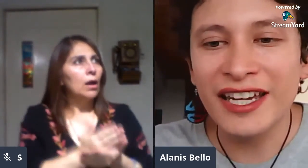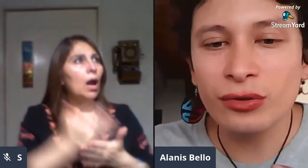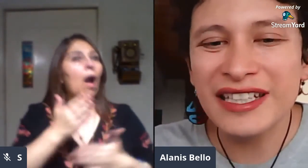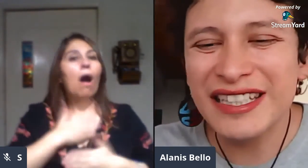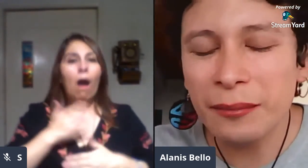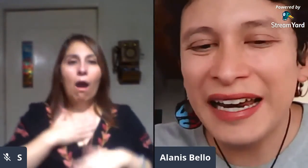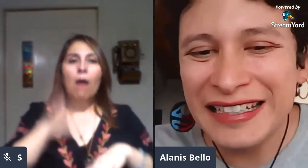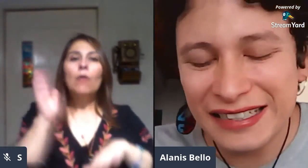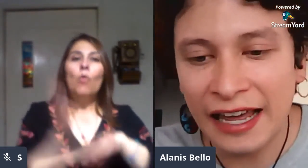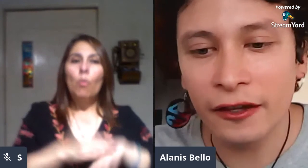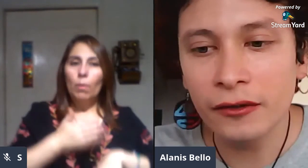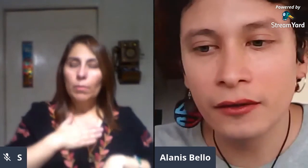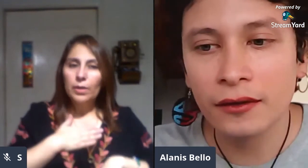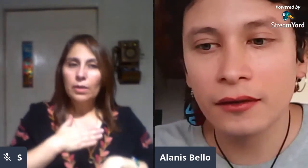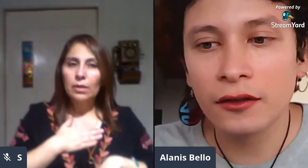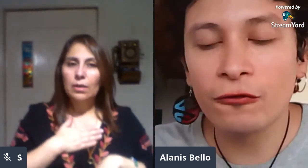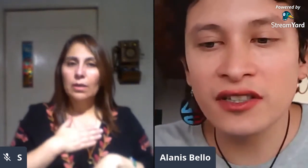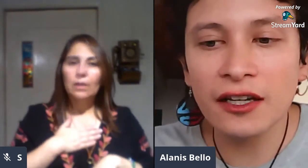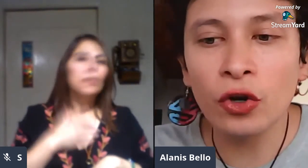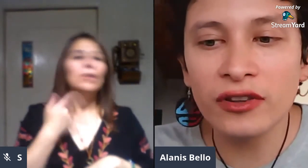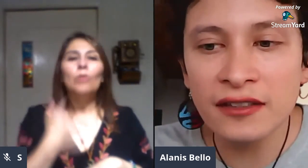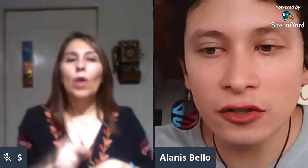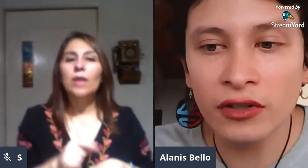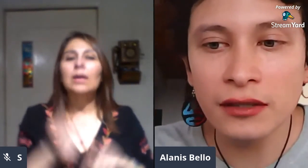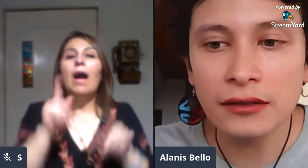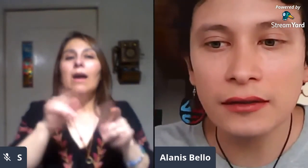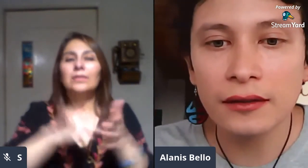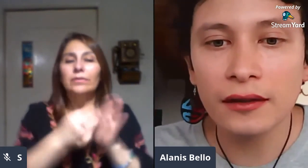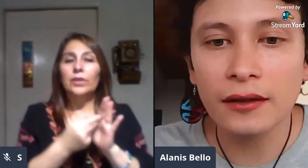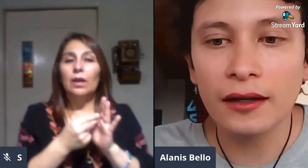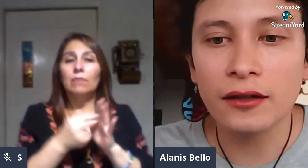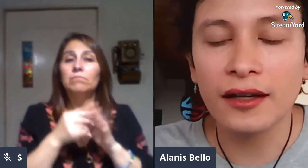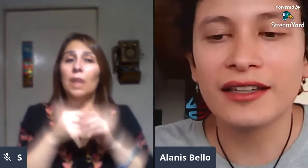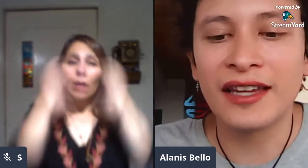pero eso exime al Estado de ofrecer condiciones